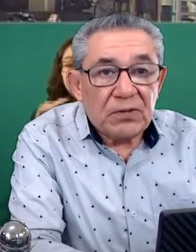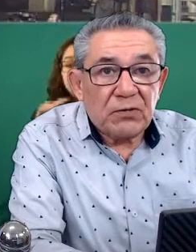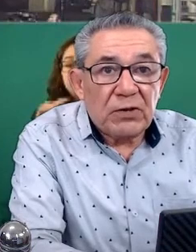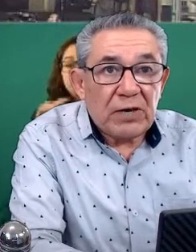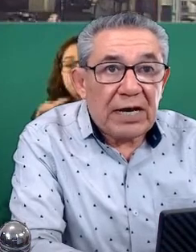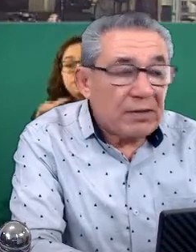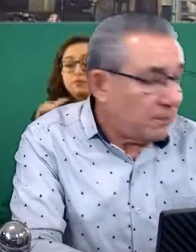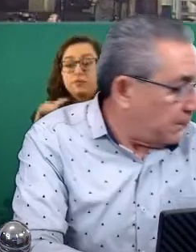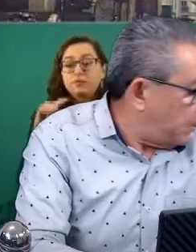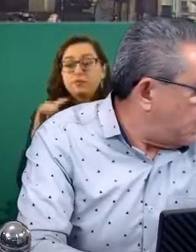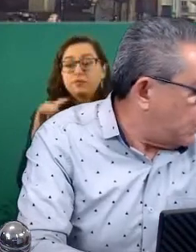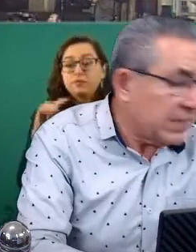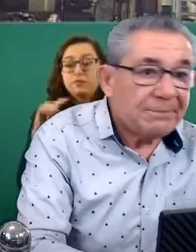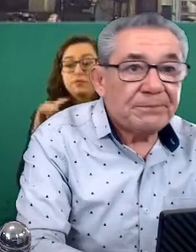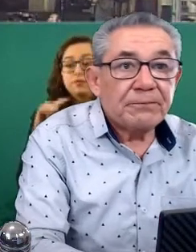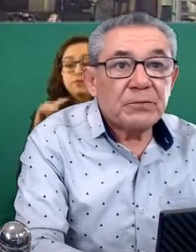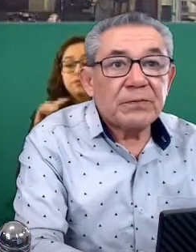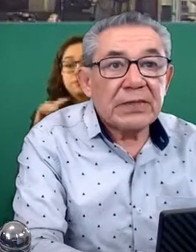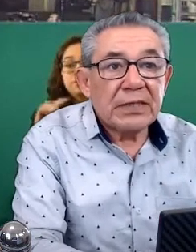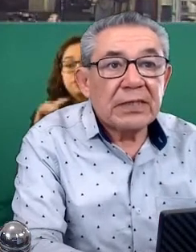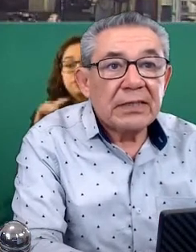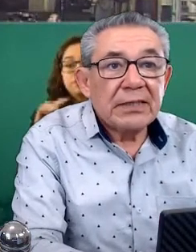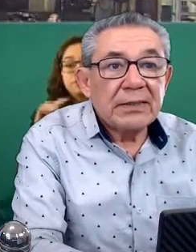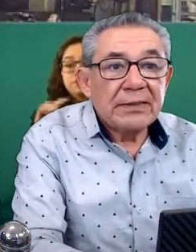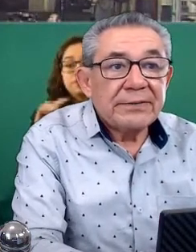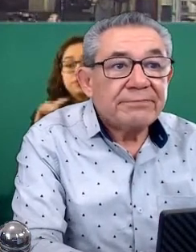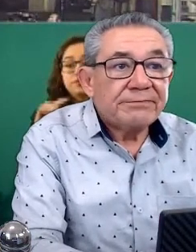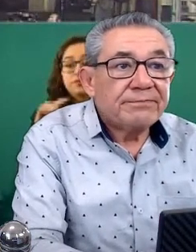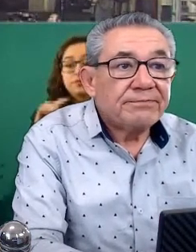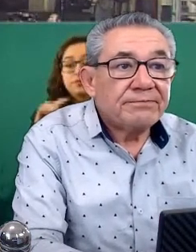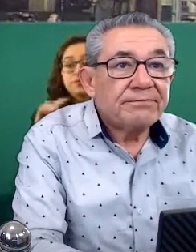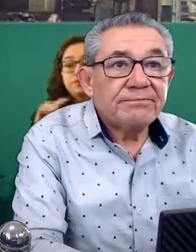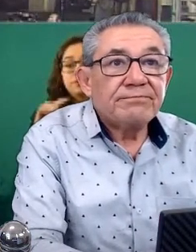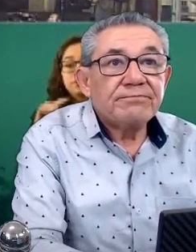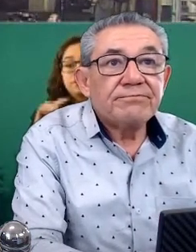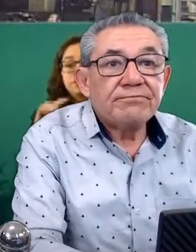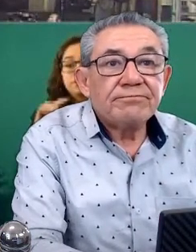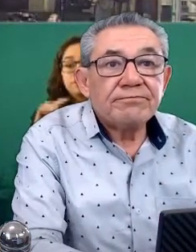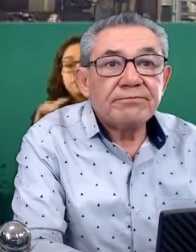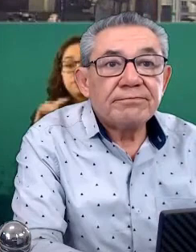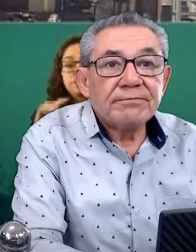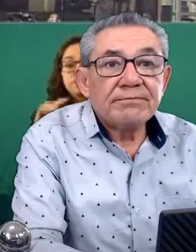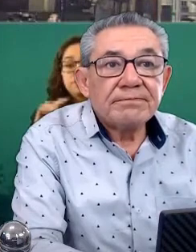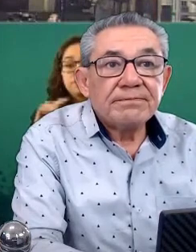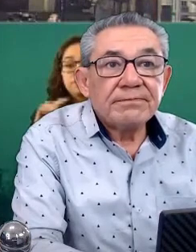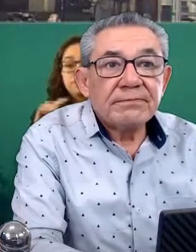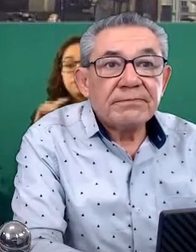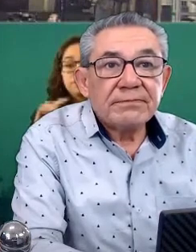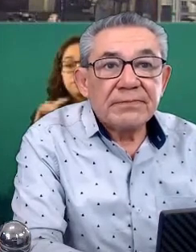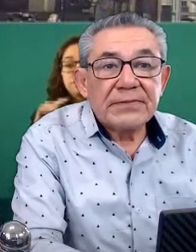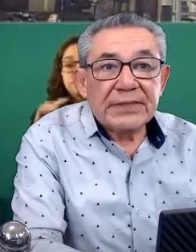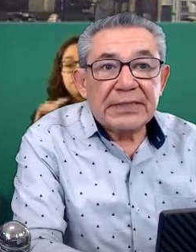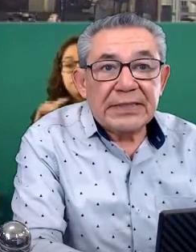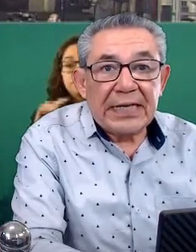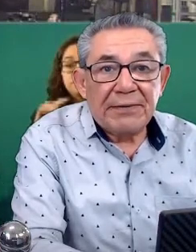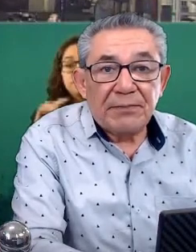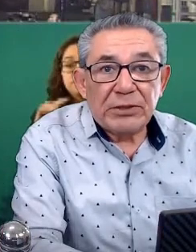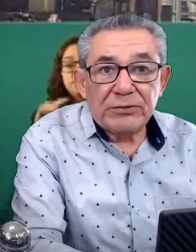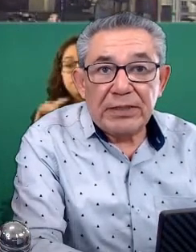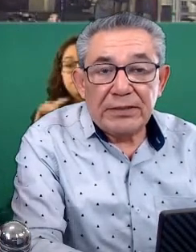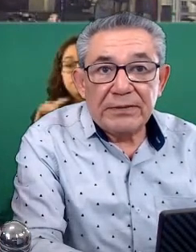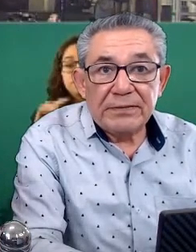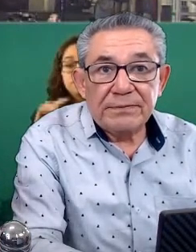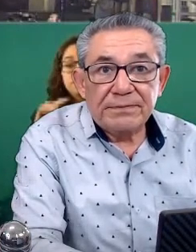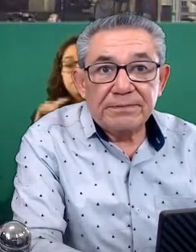y se acaba. Cuando acabe. Pero Víctor se queda aquí con ustedes. Apóyelo, por favor, que también se va a echar sus rollos aquí. Déjame,